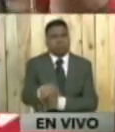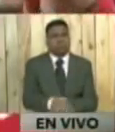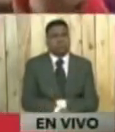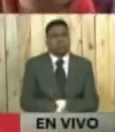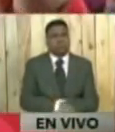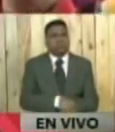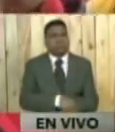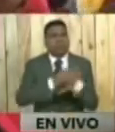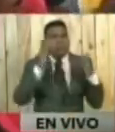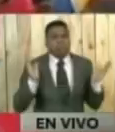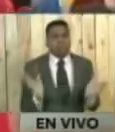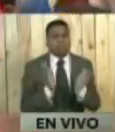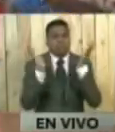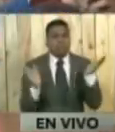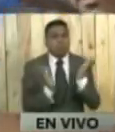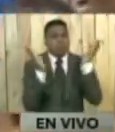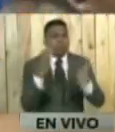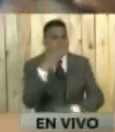promovida por la oligarquía,